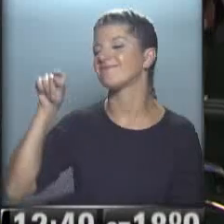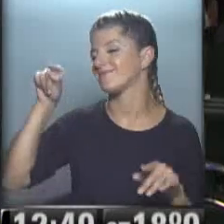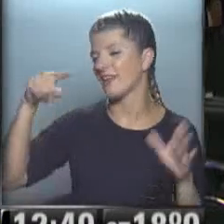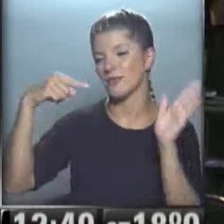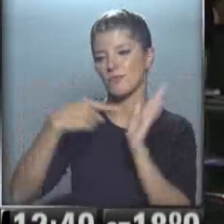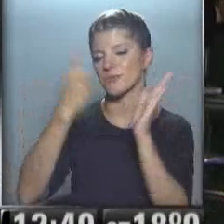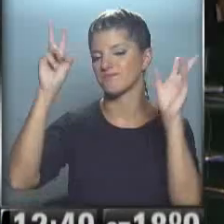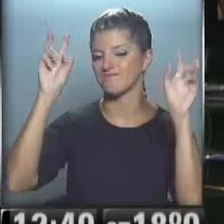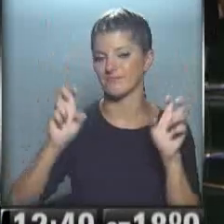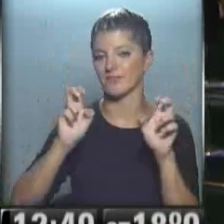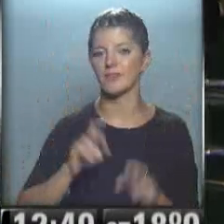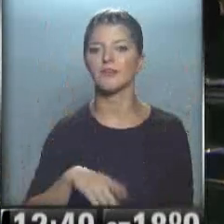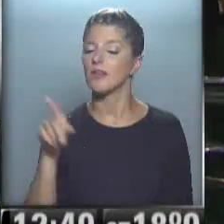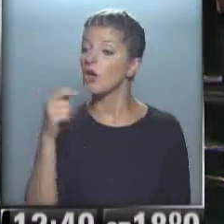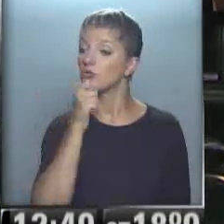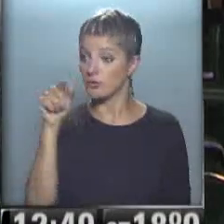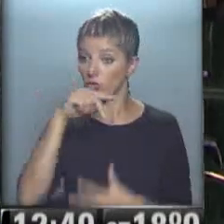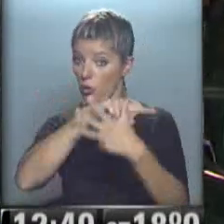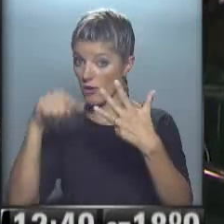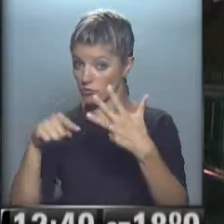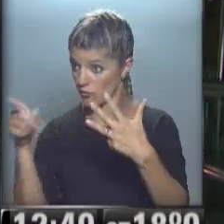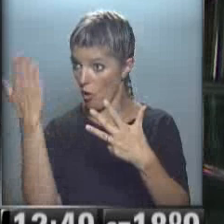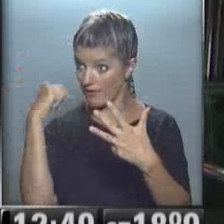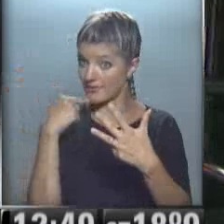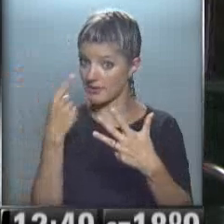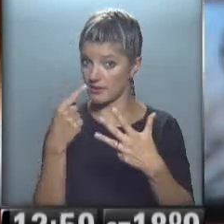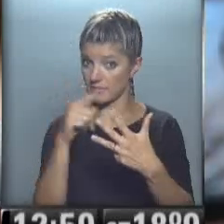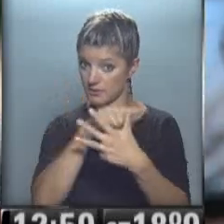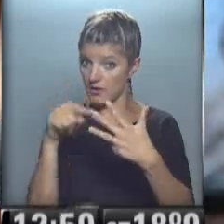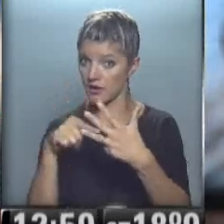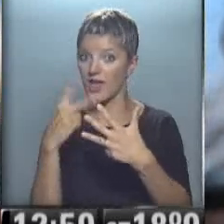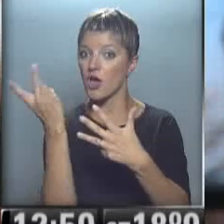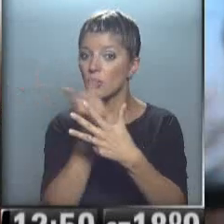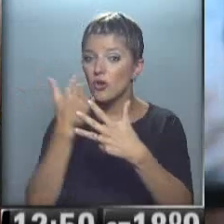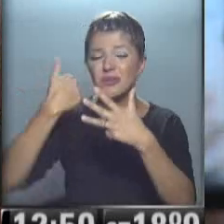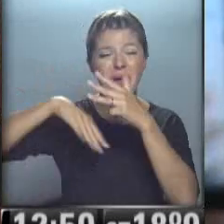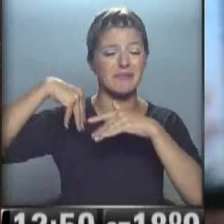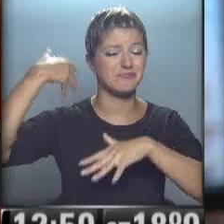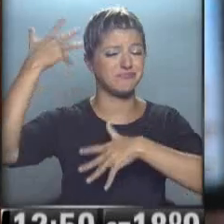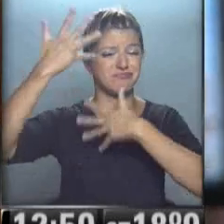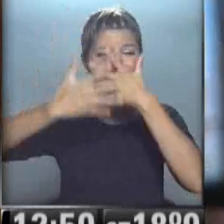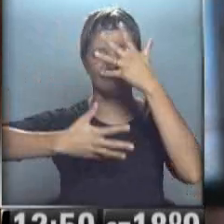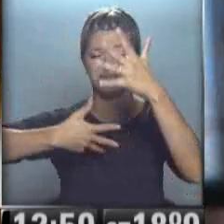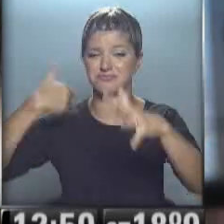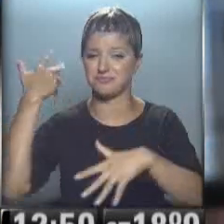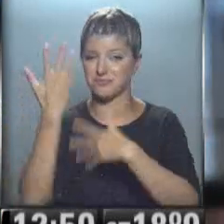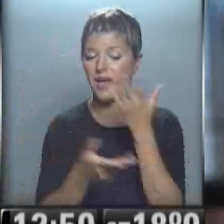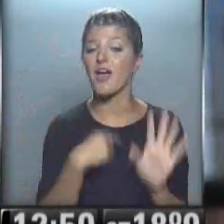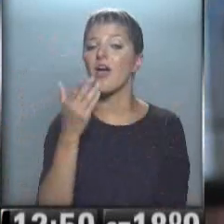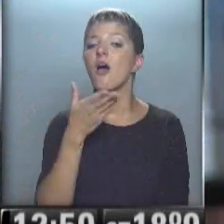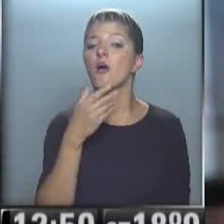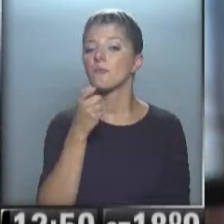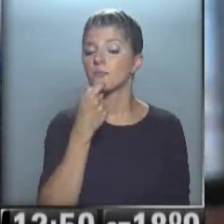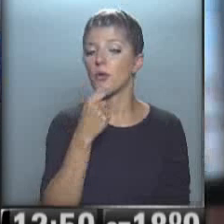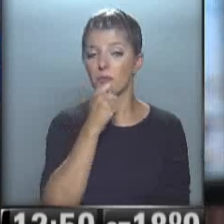justamente una de esos cuatro países que nombraste la alianza del Pacífico dos son los más violentos en el sentido de la